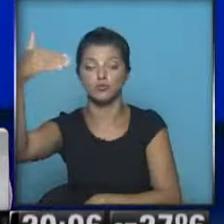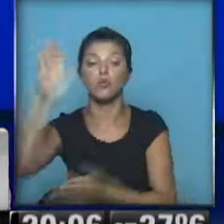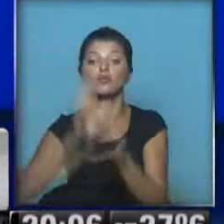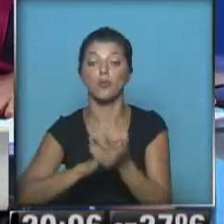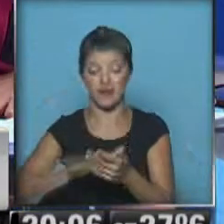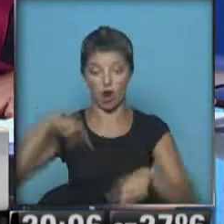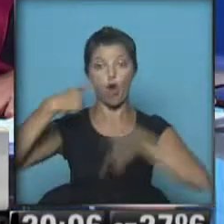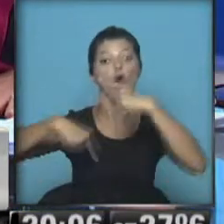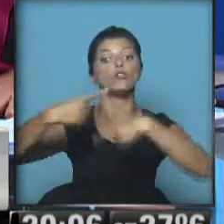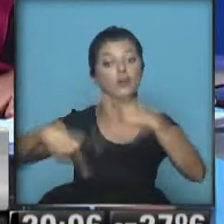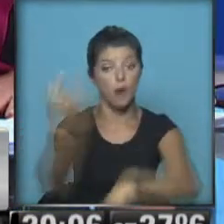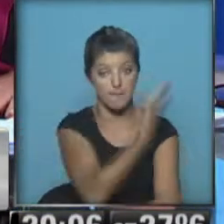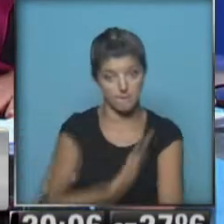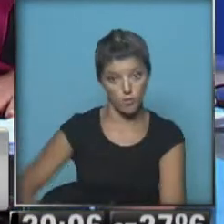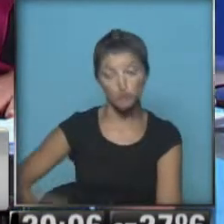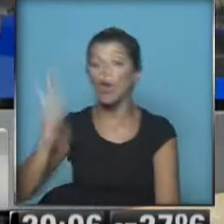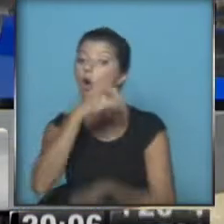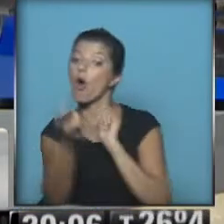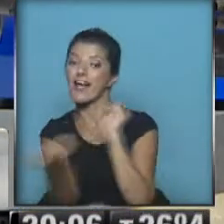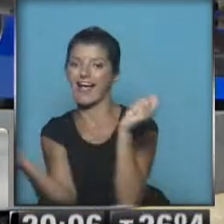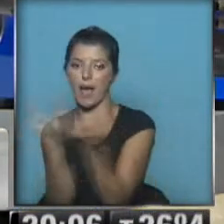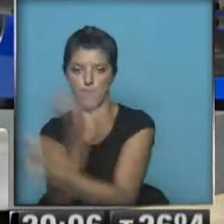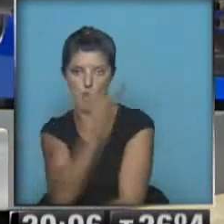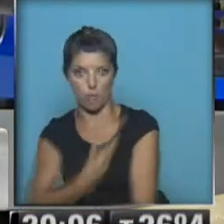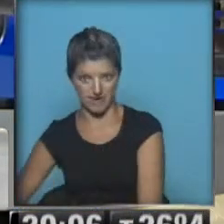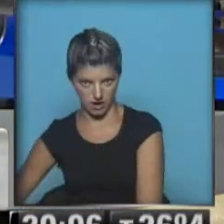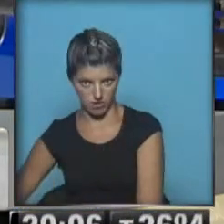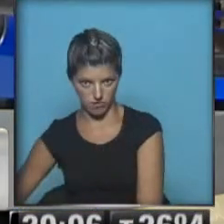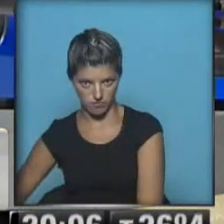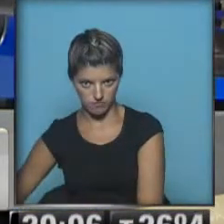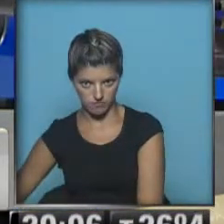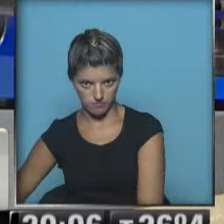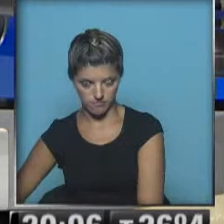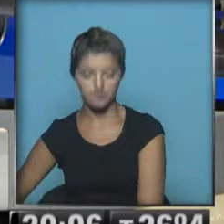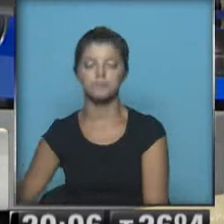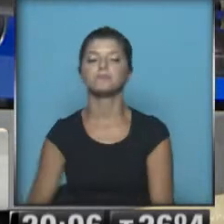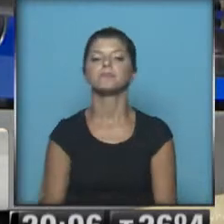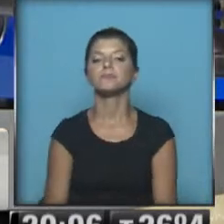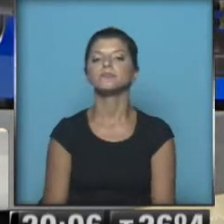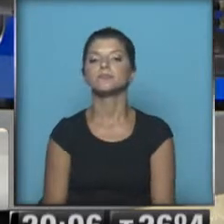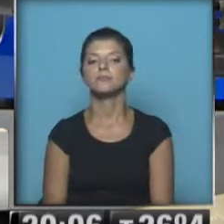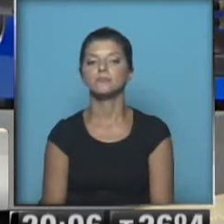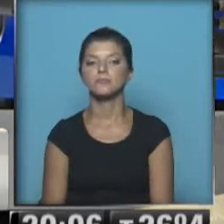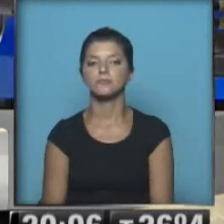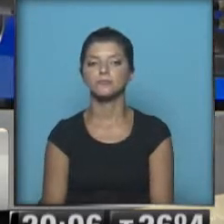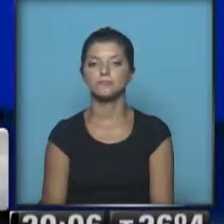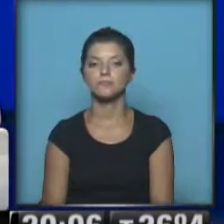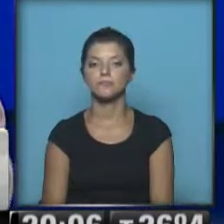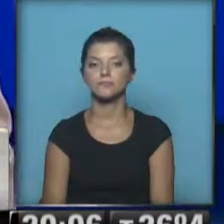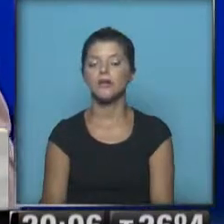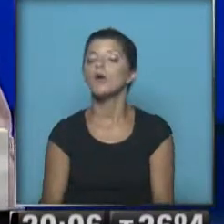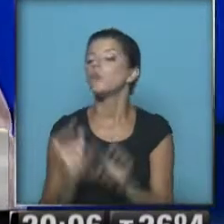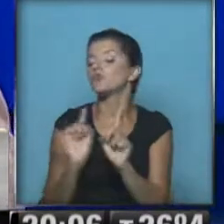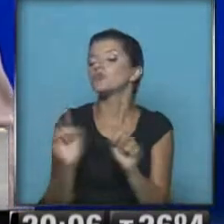continuidad o al cambio del gobierno, digamos, del oficialismo. Y en ese sentido, no resulta